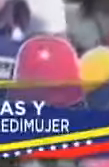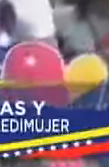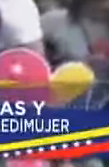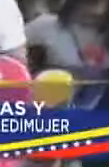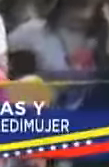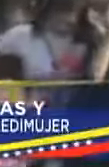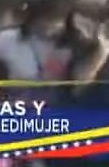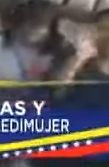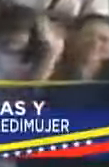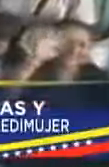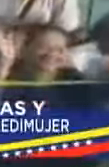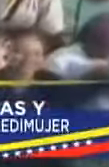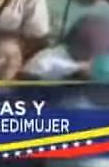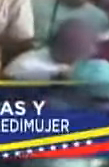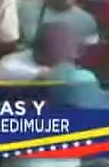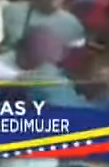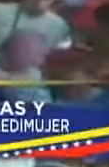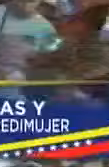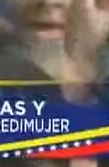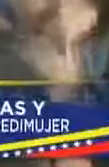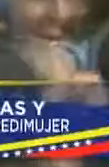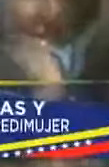Tenía que ser Anzoátegui,